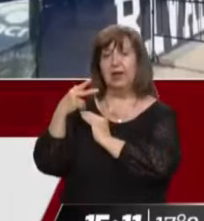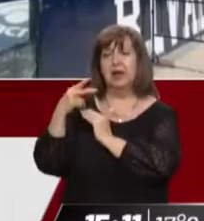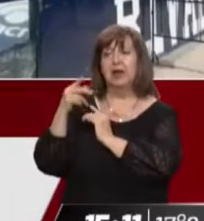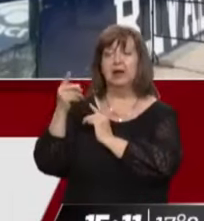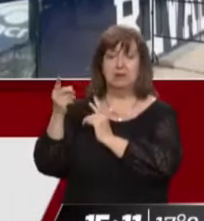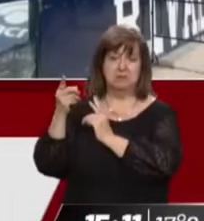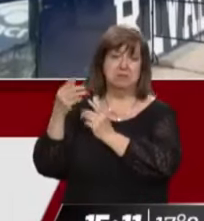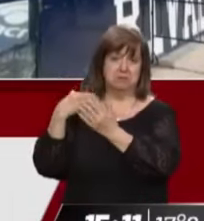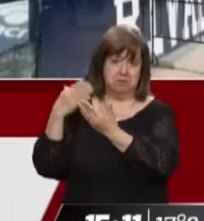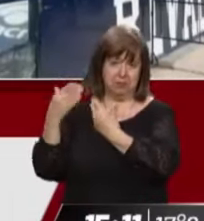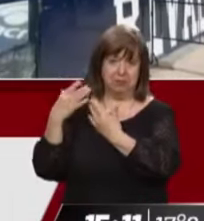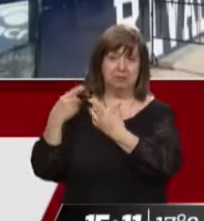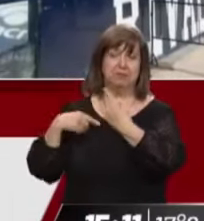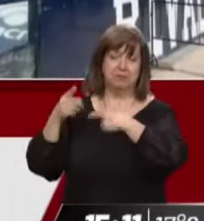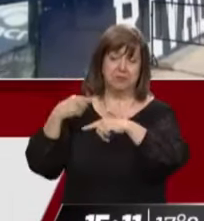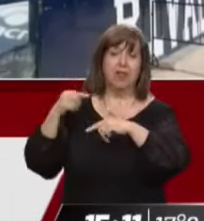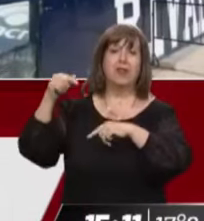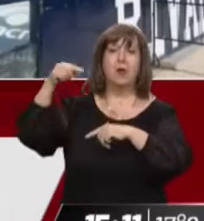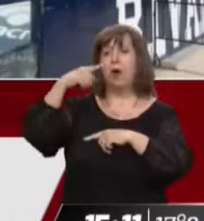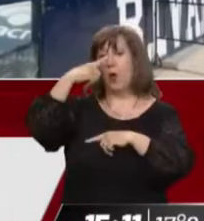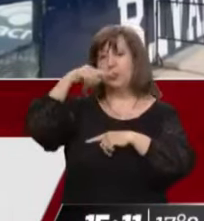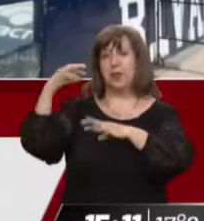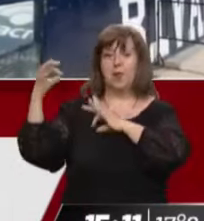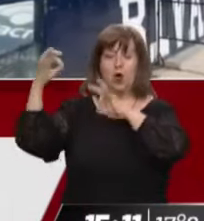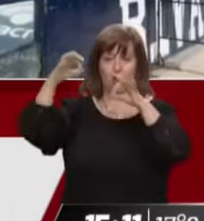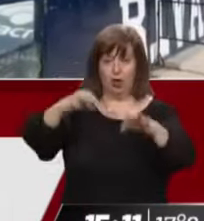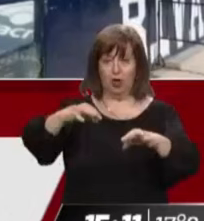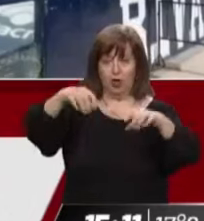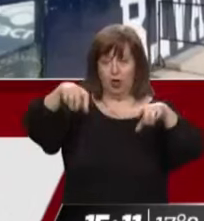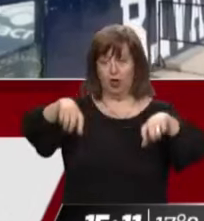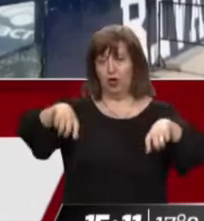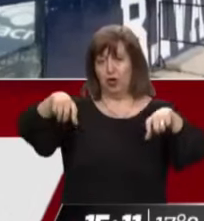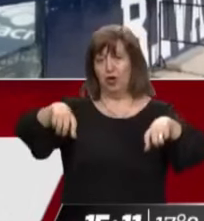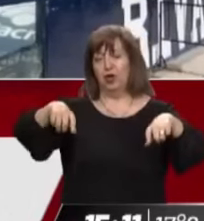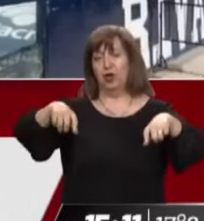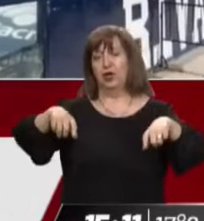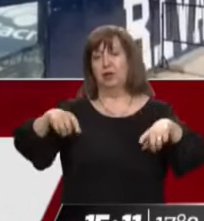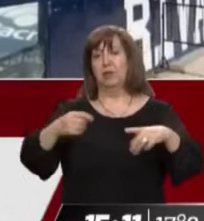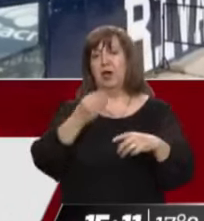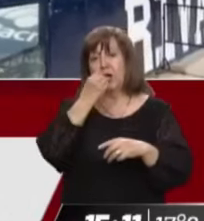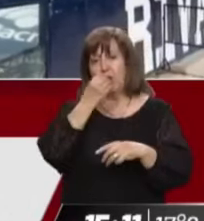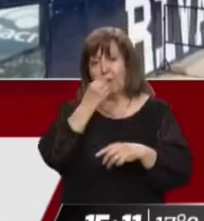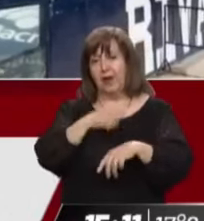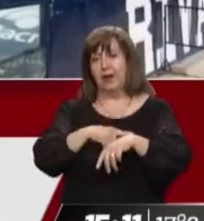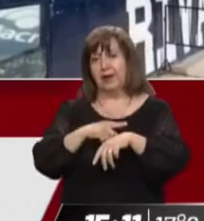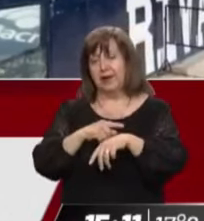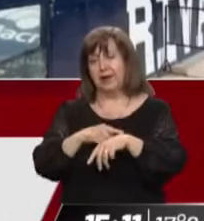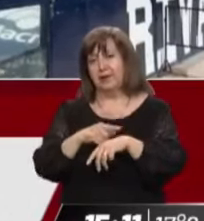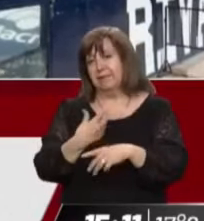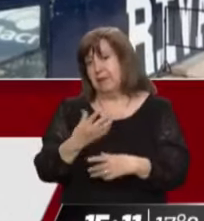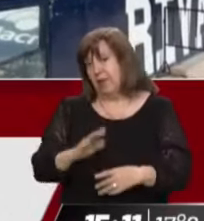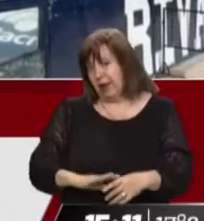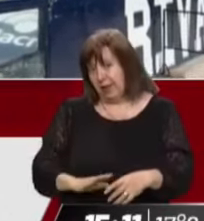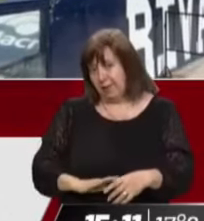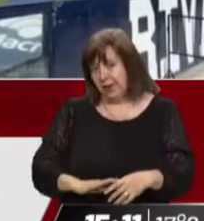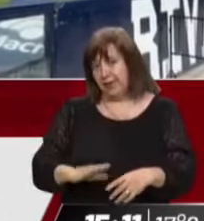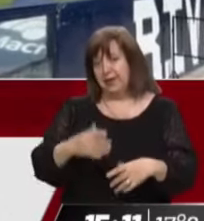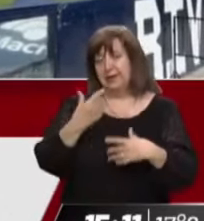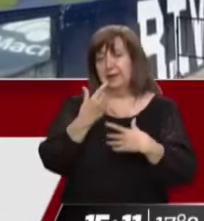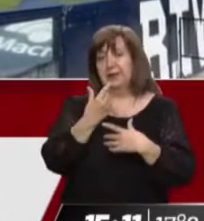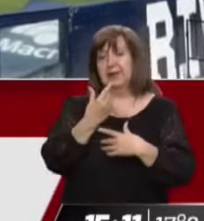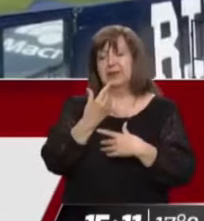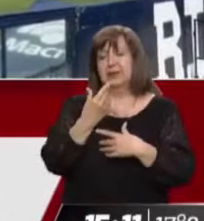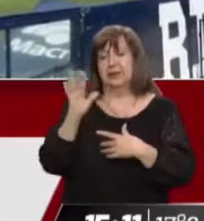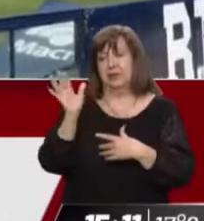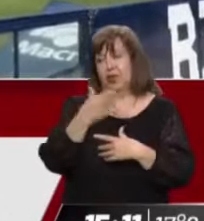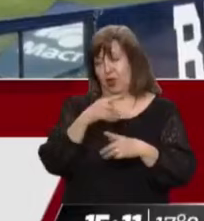pueden cambiarse, vestirse y después salir. Y además me parece que querían comer algo también, porque bueno, a esta hora, como a todos, nos ha dado un poco de